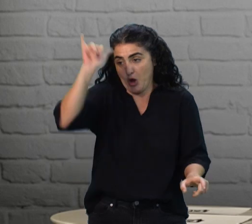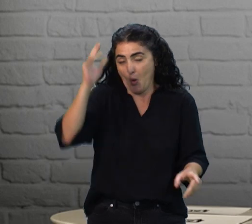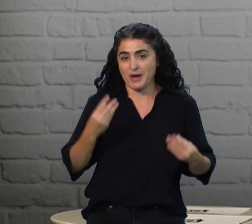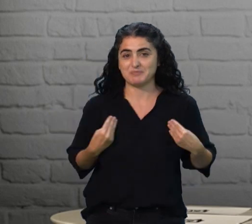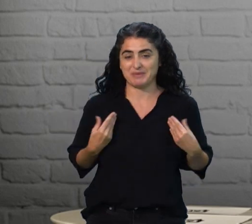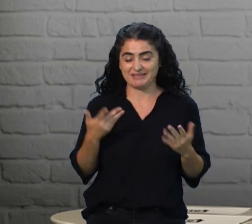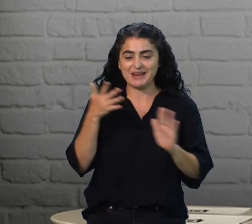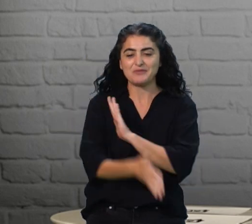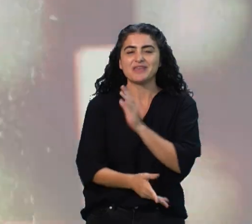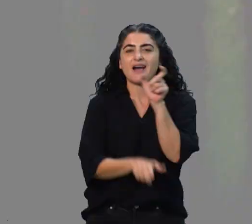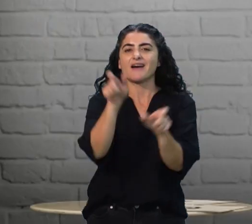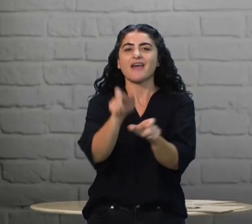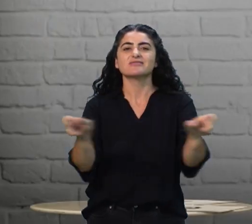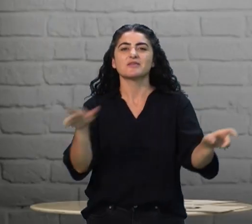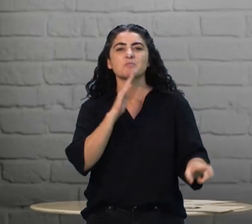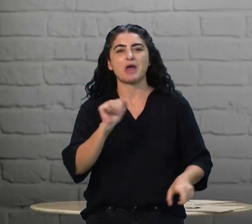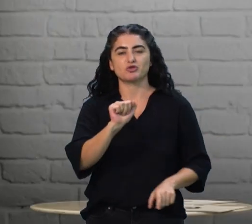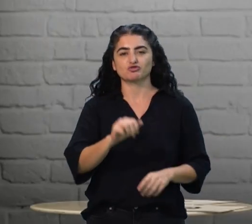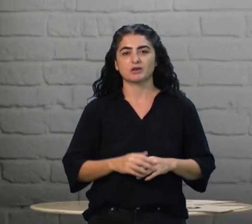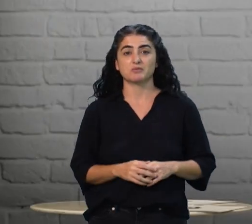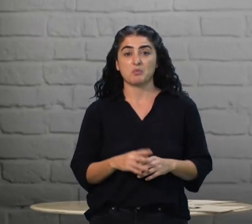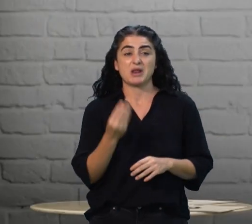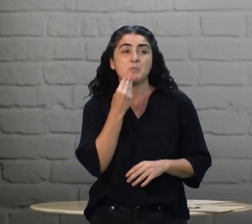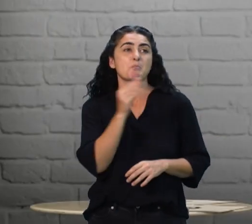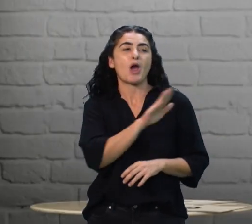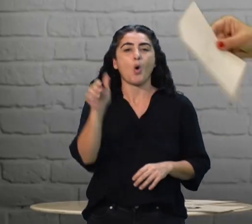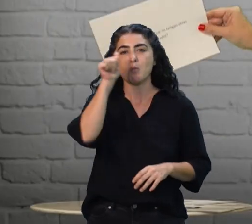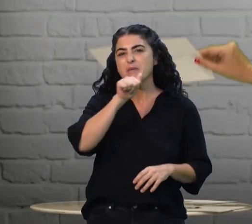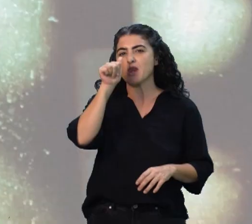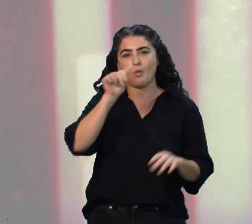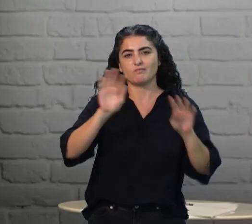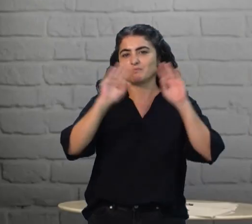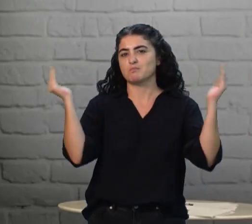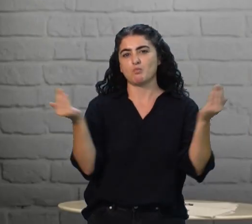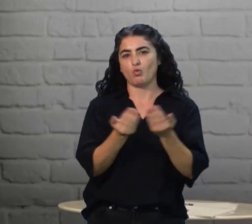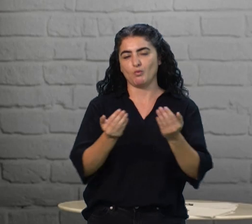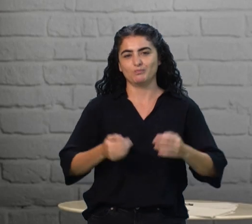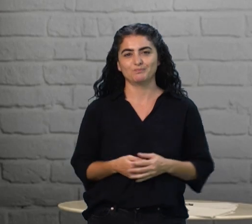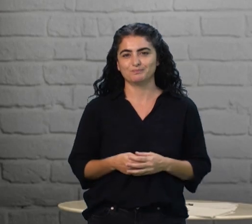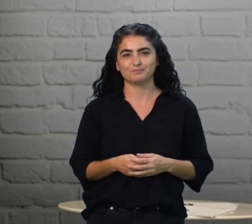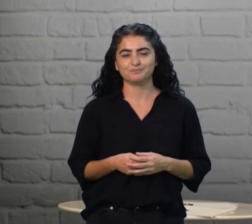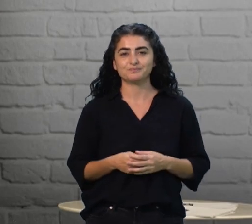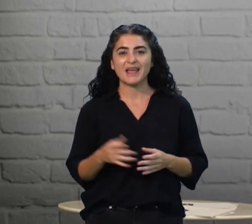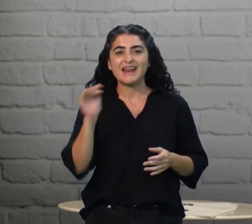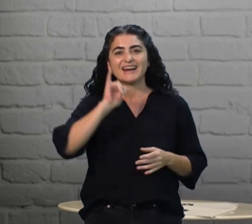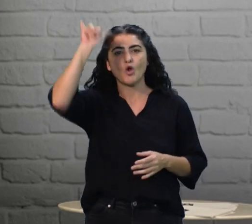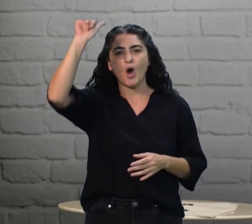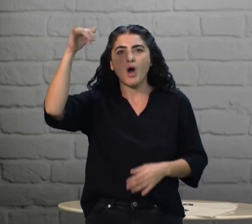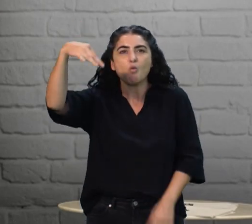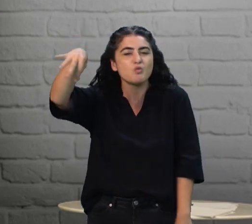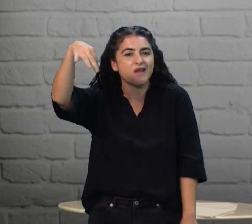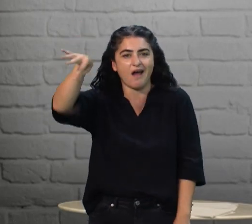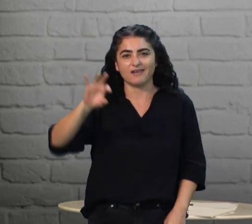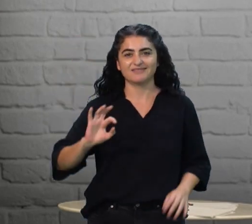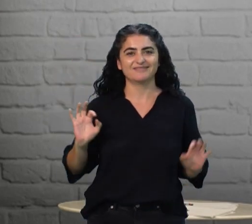gente espectacular Pues el mejor vino del mundo La Rioja es única